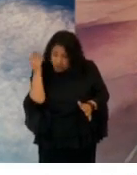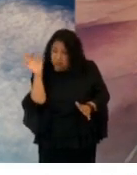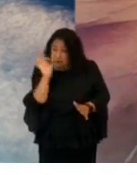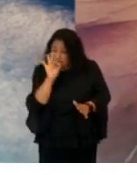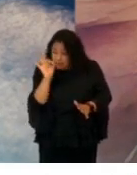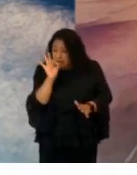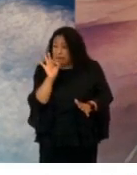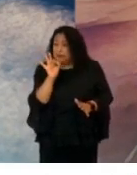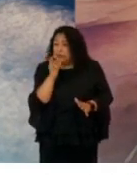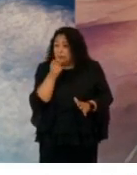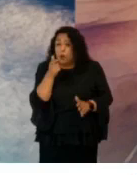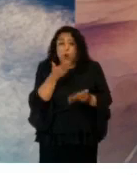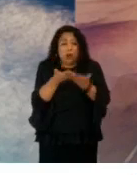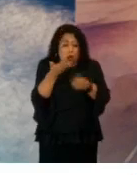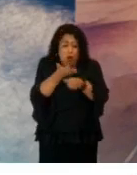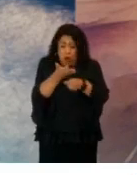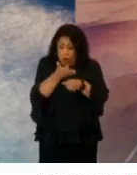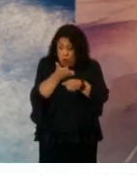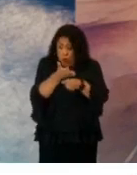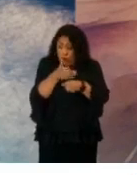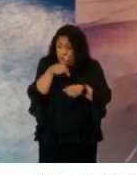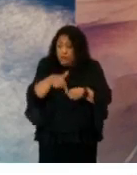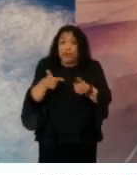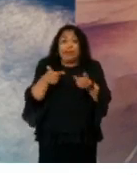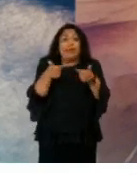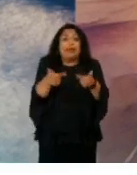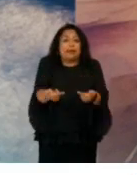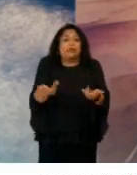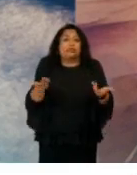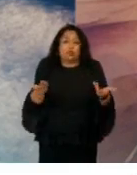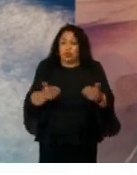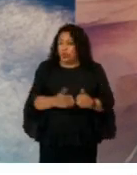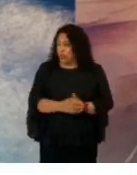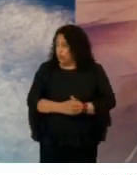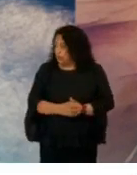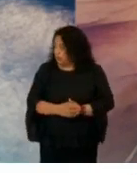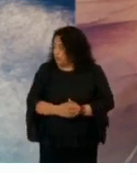el vacío en donde nos encontramos especialmente estas generaciones nuevas.